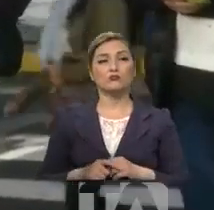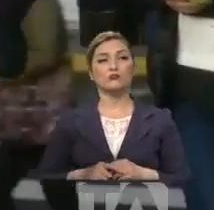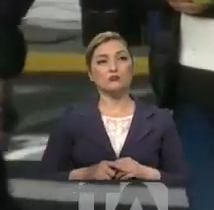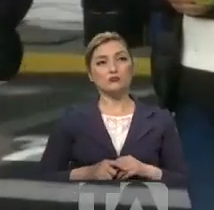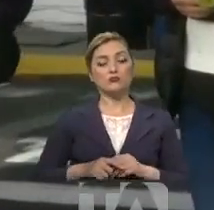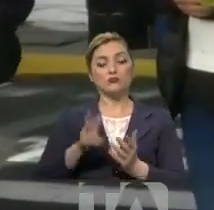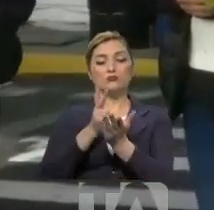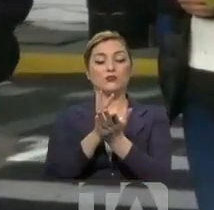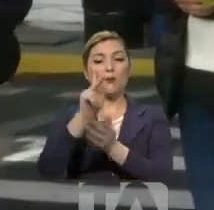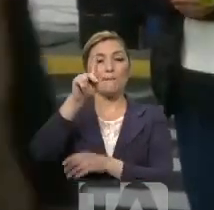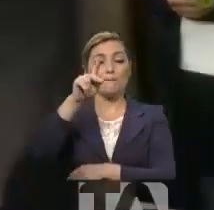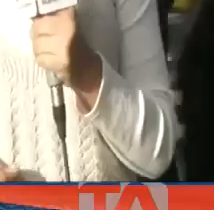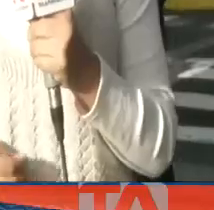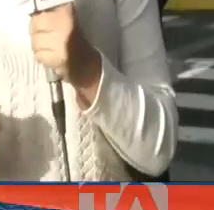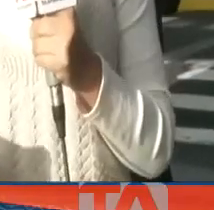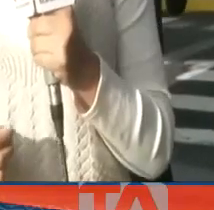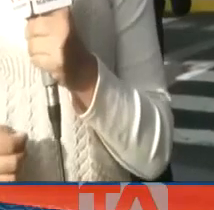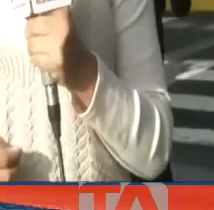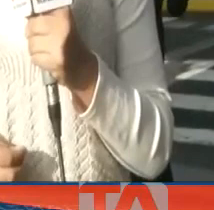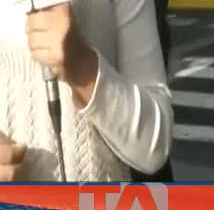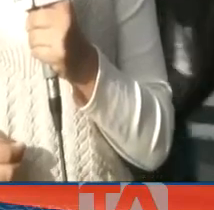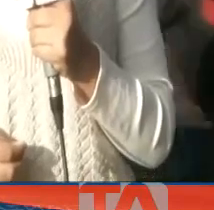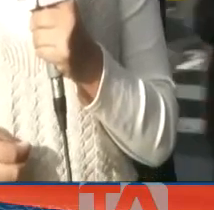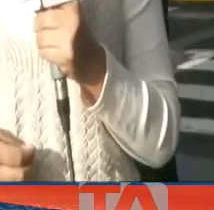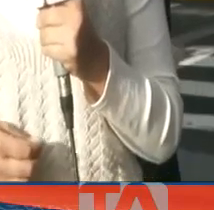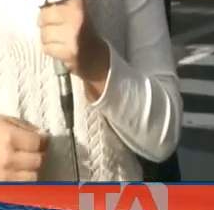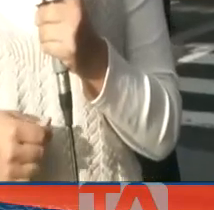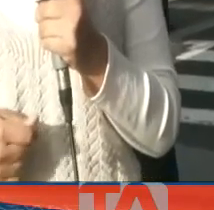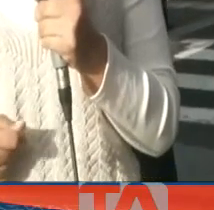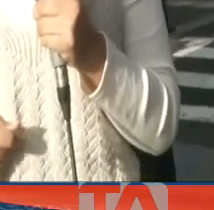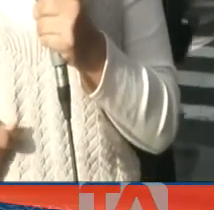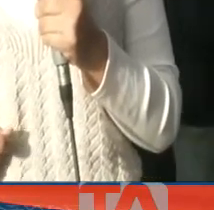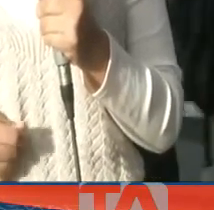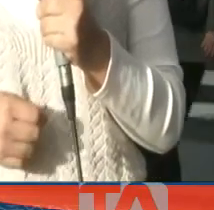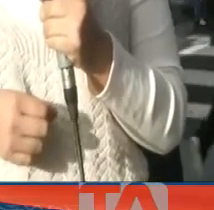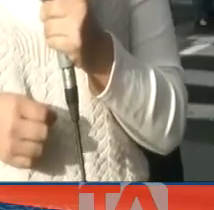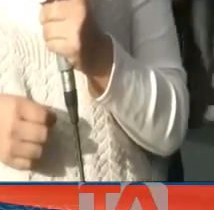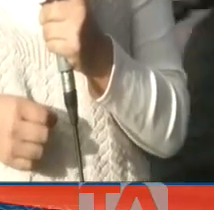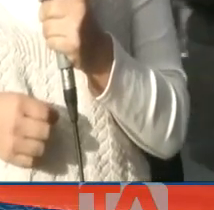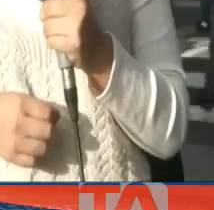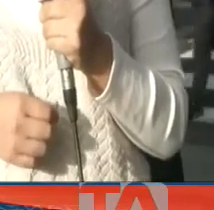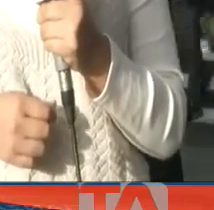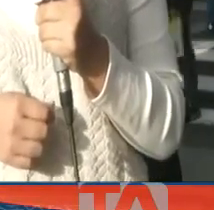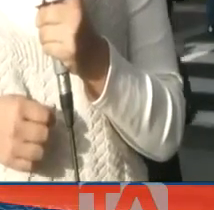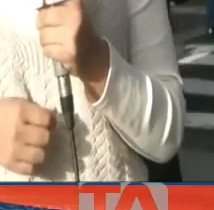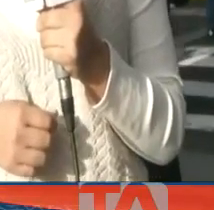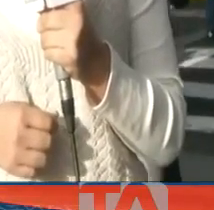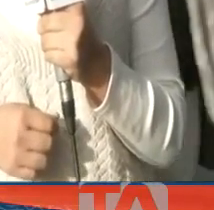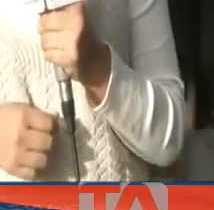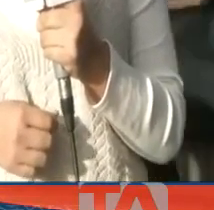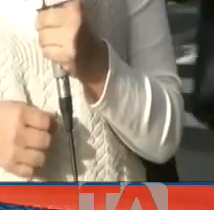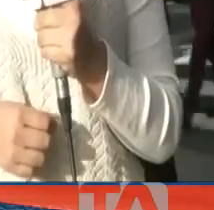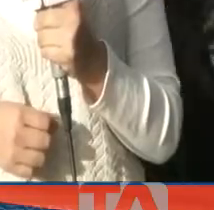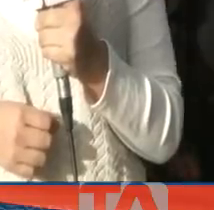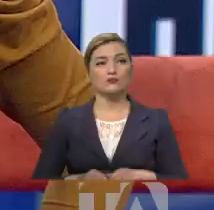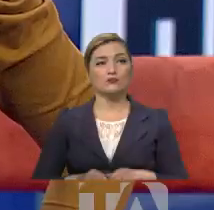no pasa en la estación del playón, que es lo que habíamos visto en días pasados. Regresamos con ustedes con más información. Muy buenos días. Buen día también para